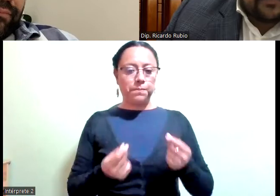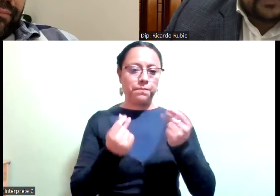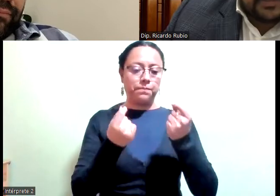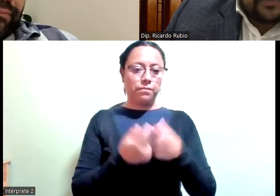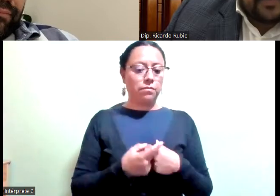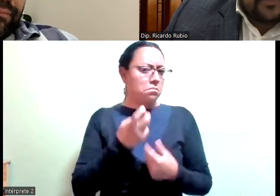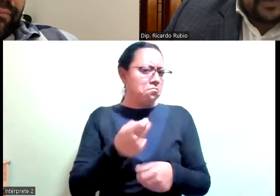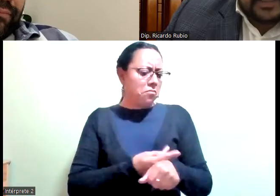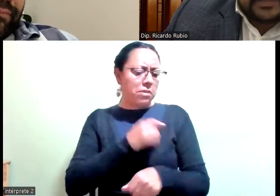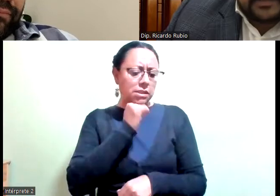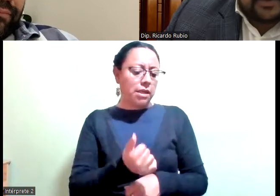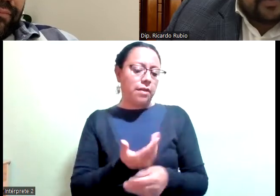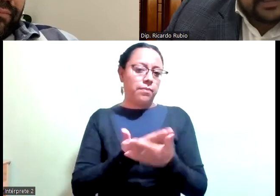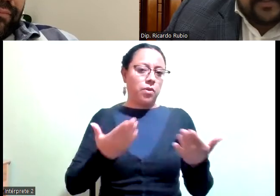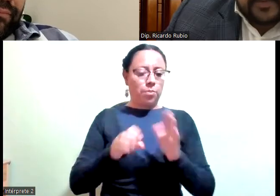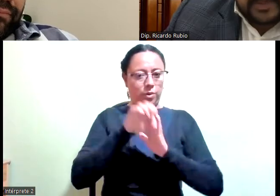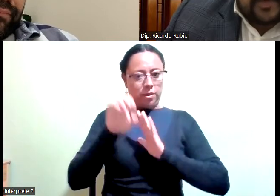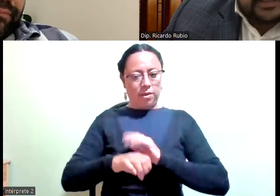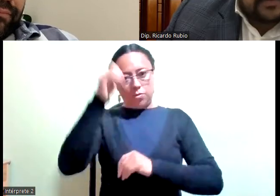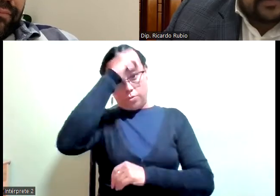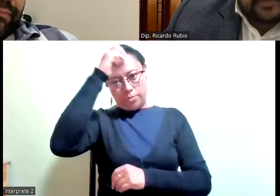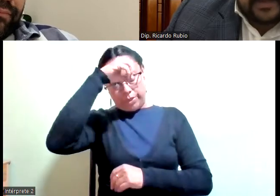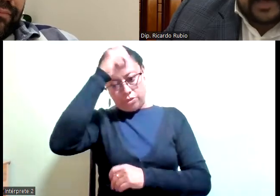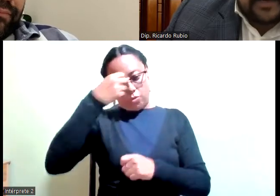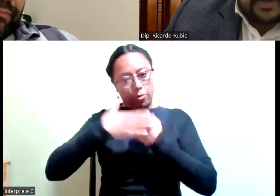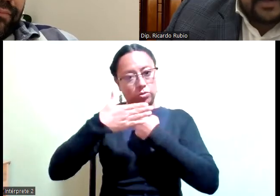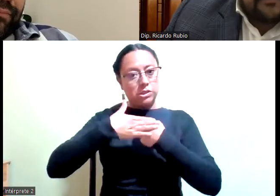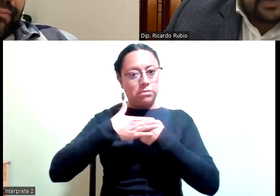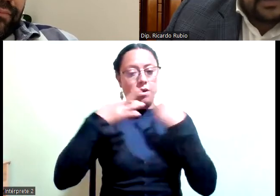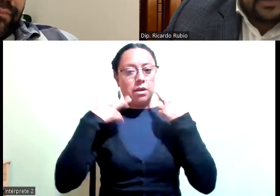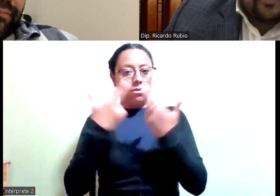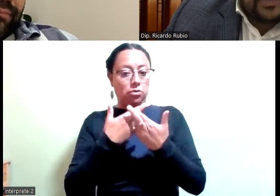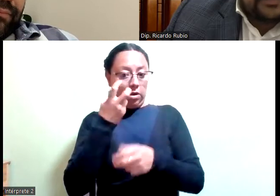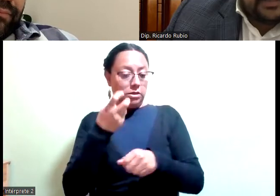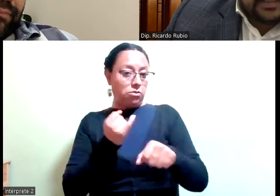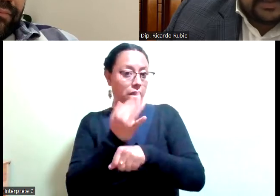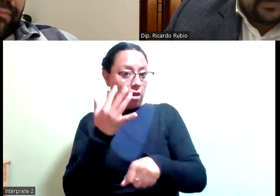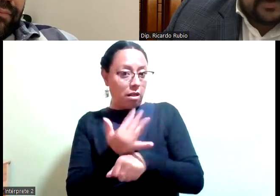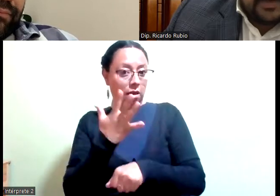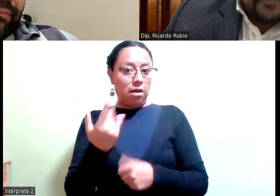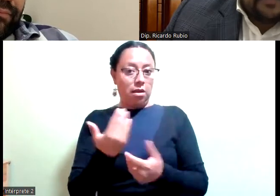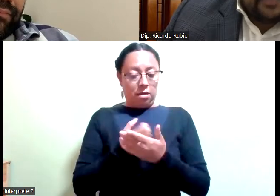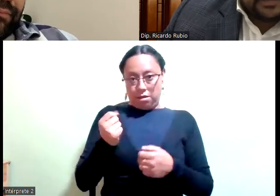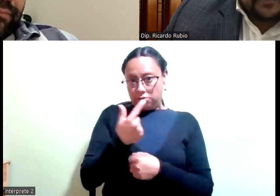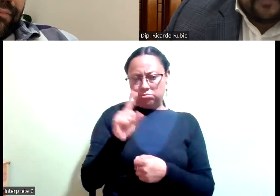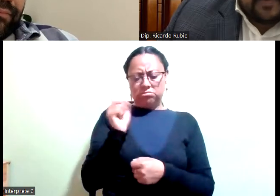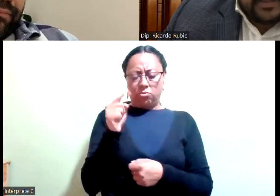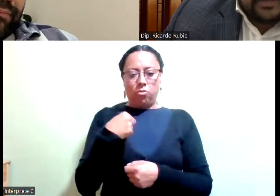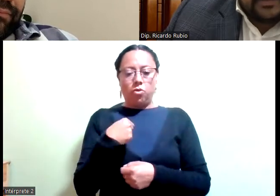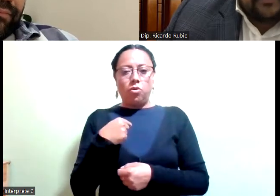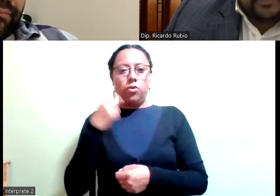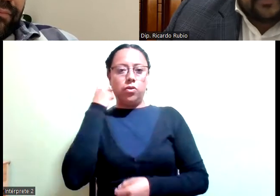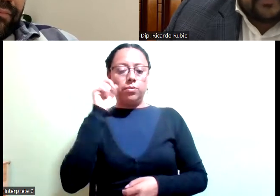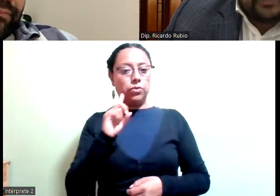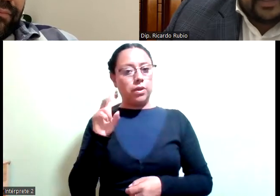si mandamos la opinión para la siguiente sesión. No estamos obstaculizando, diputada Miriam Valeria, no es mi intención, me parece que tampoco la